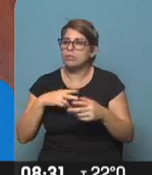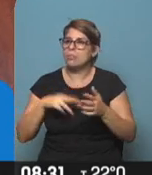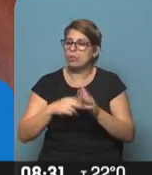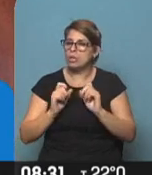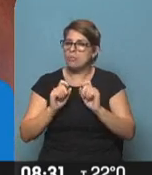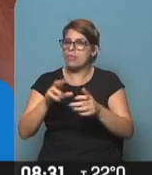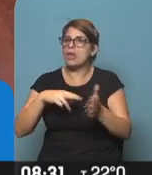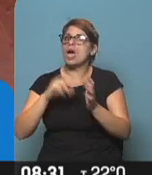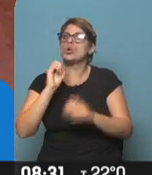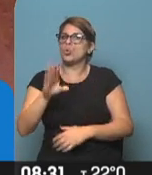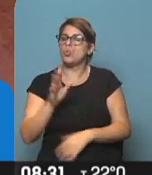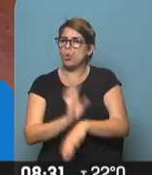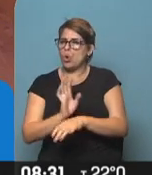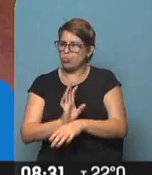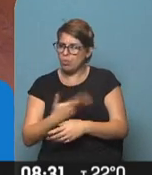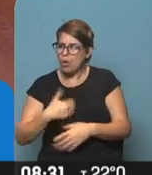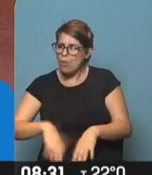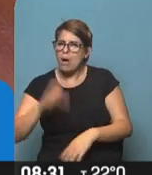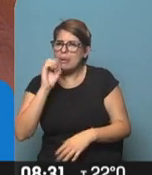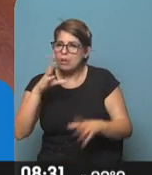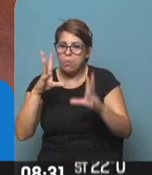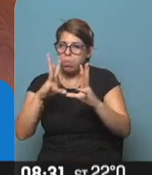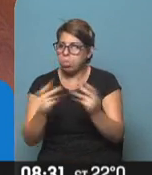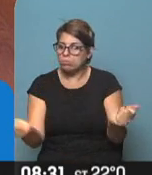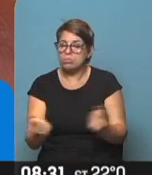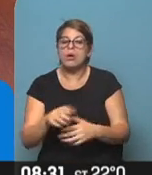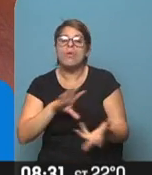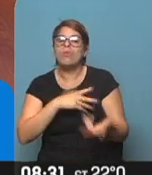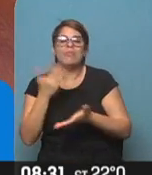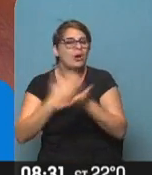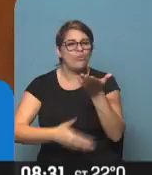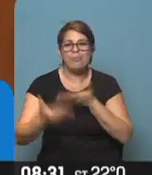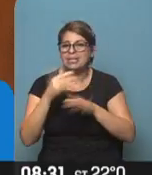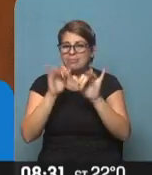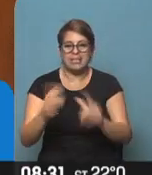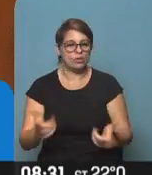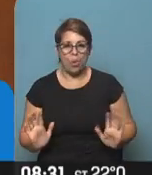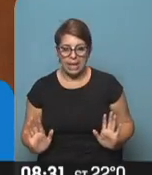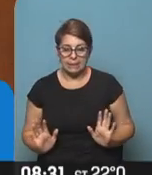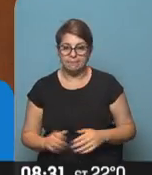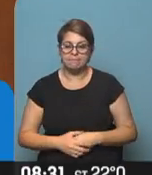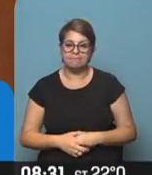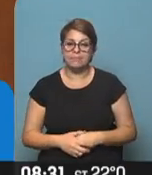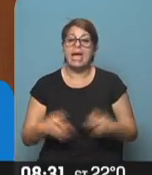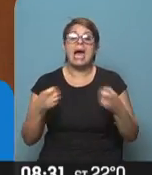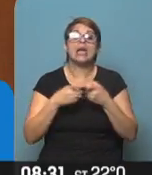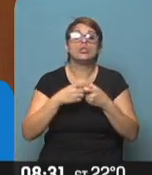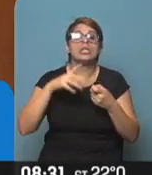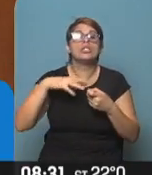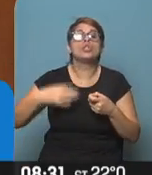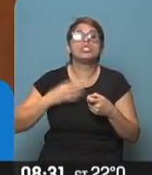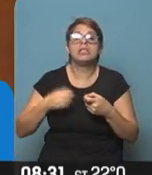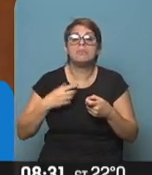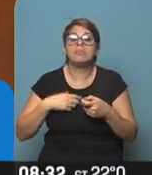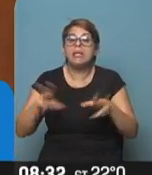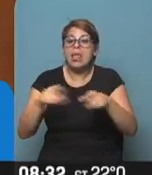son la amenaza a la desaparición de nuestros clubes no hay forma de convivencia pacífica entre una asociación civil sin fin de